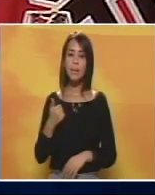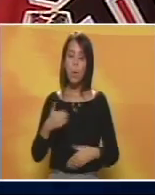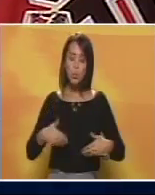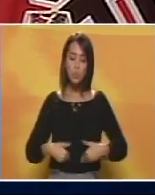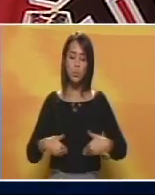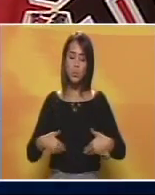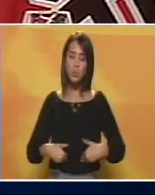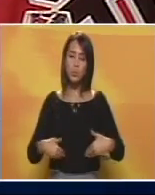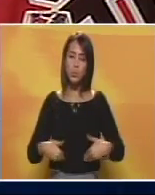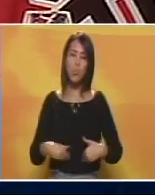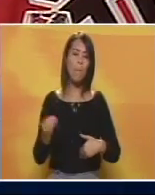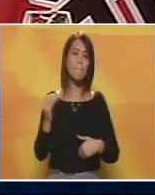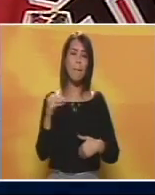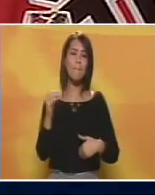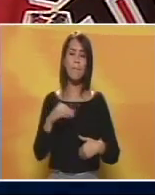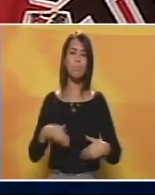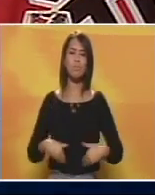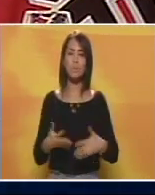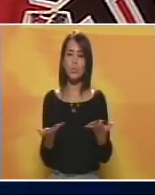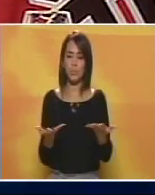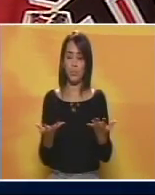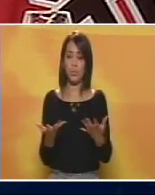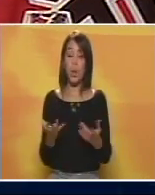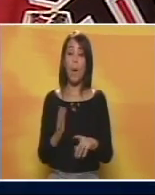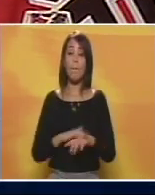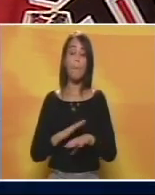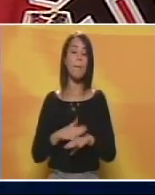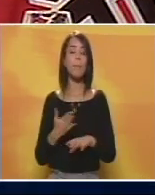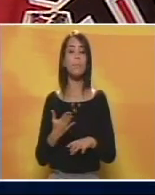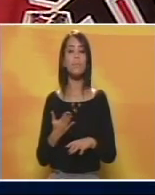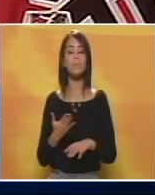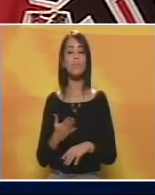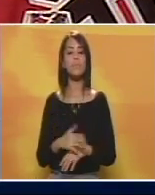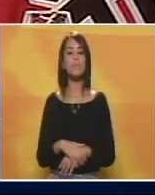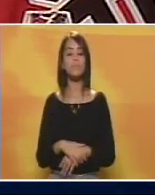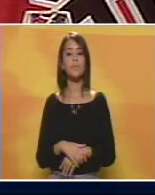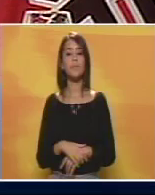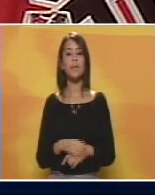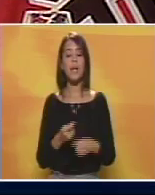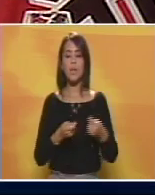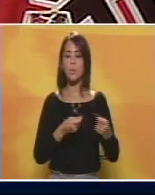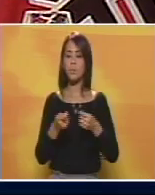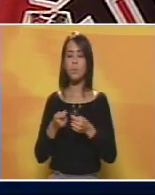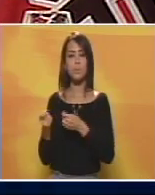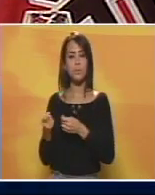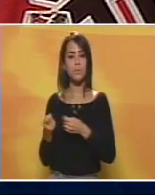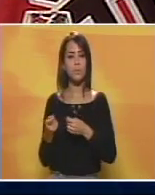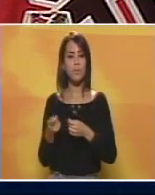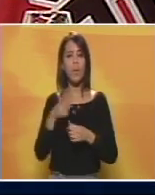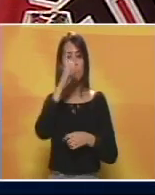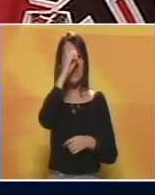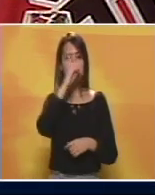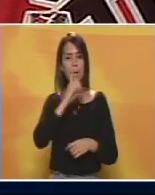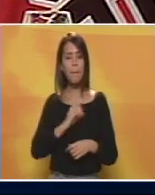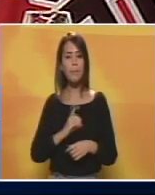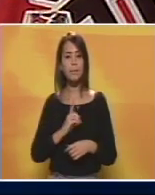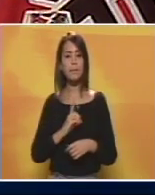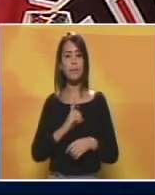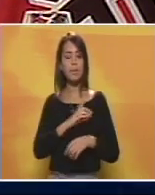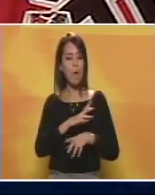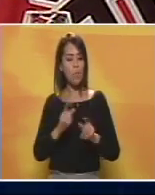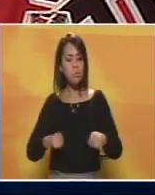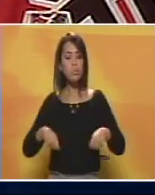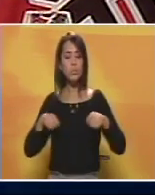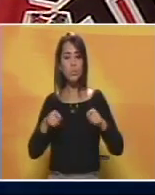esfuerzo adicional, es que estamos viendo la distribución de las personas con discapacidad motora